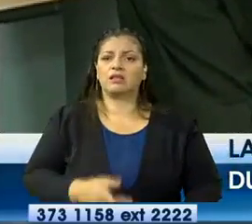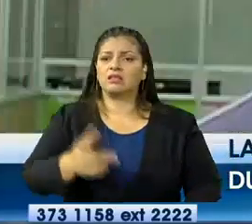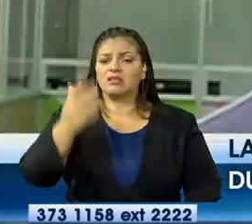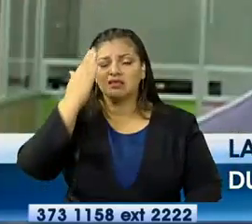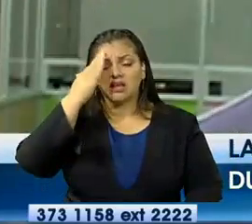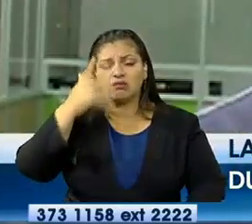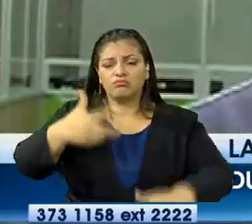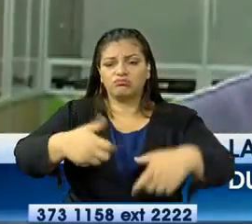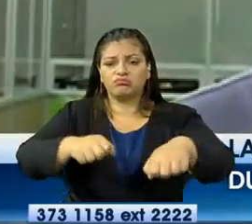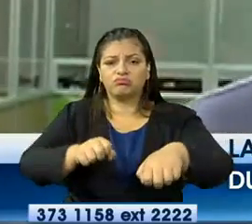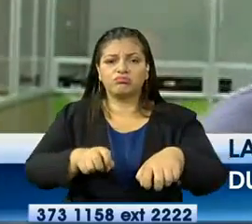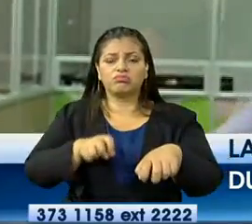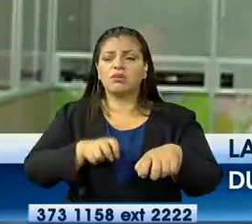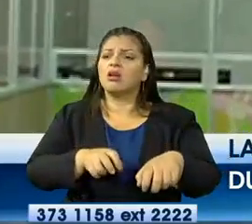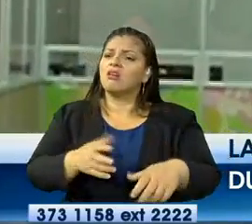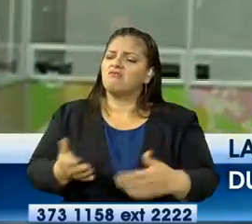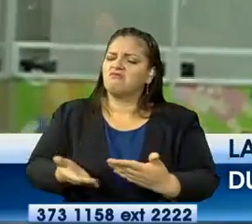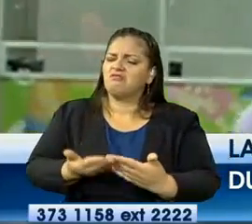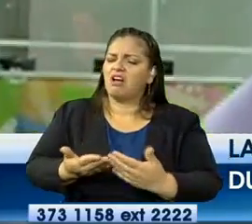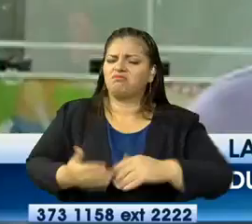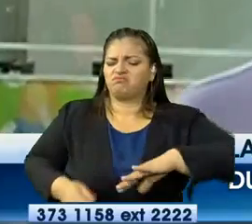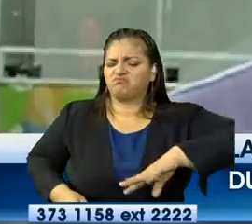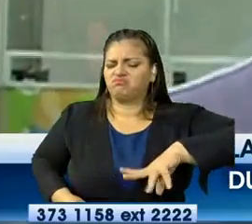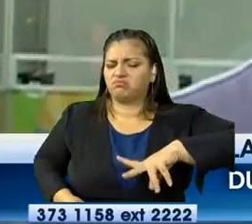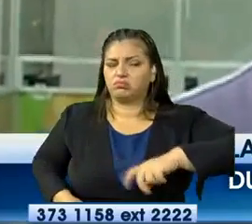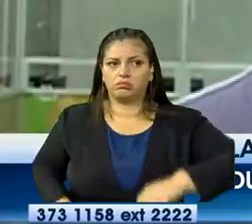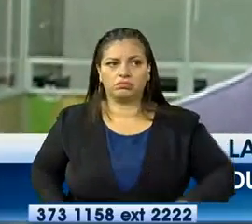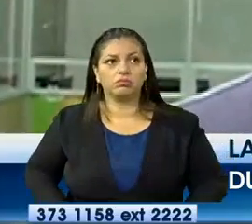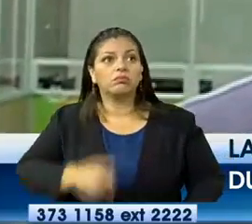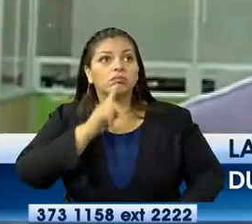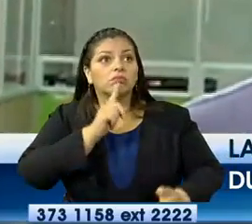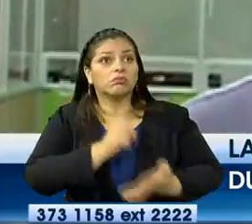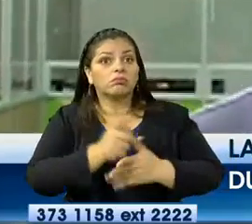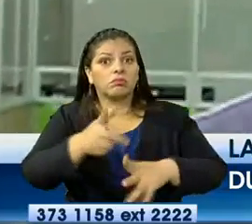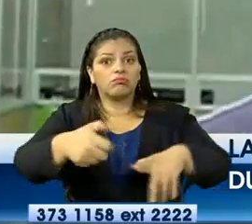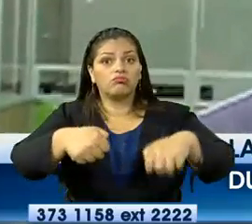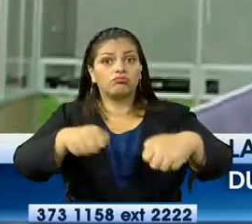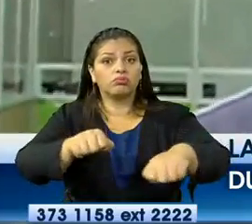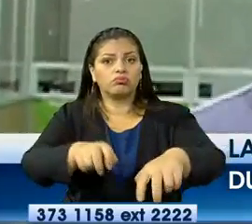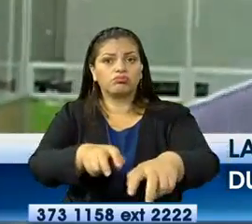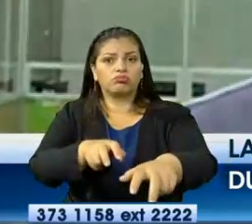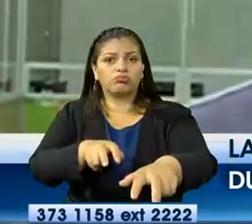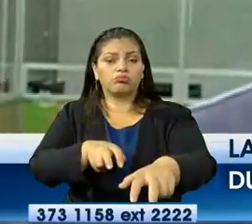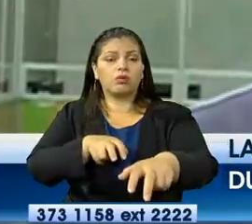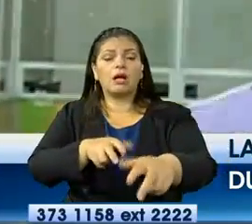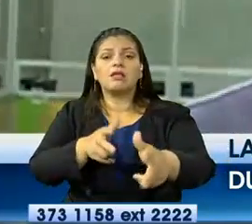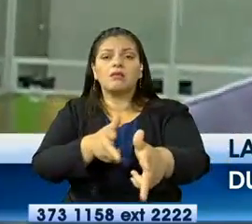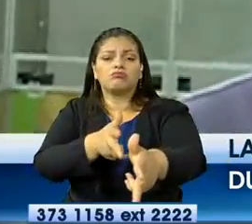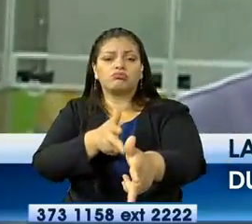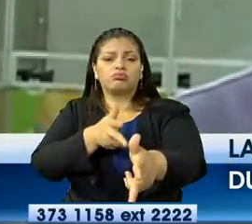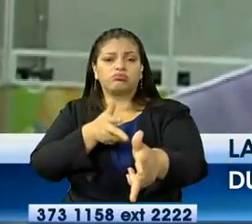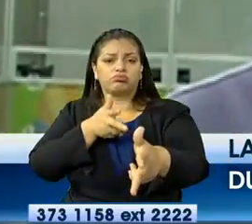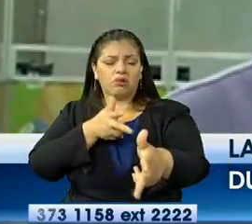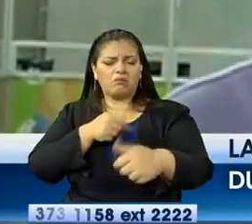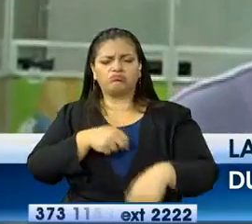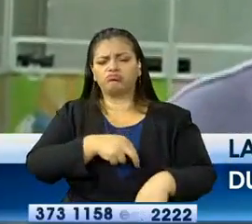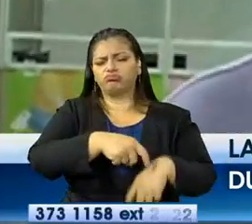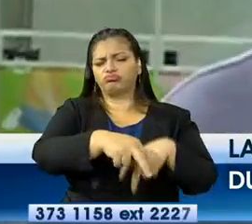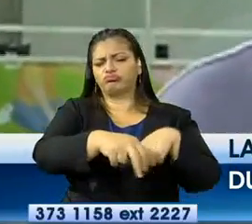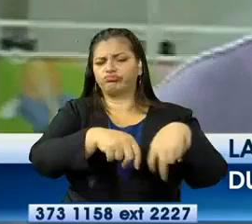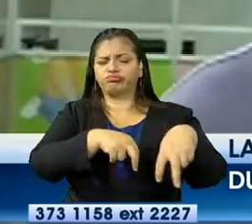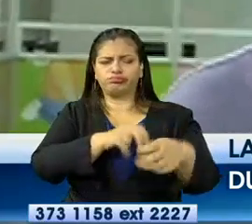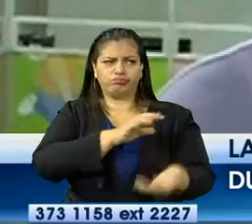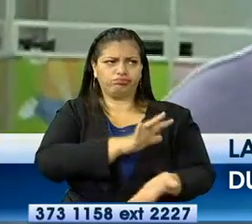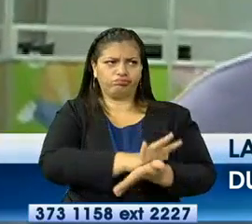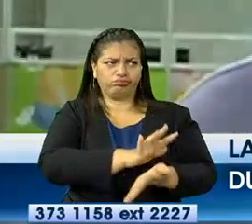vulnerables. Ahí es una cantidad de trisimoteros, y ahí uno se puede andar con tranquilidad en esa situación, porque